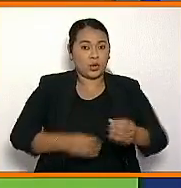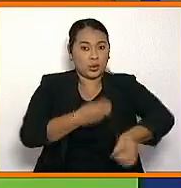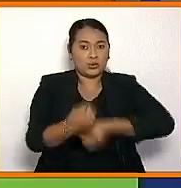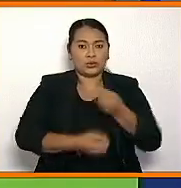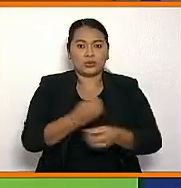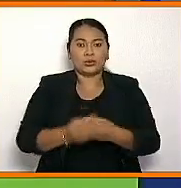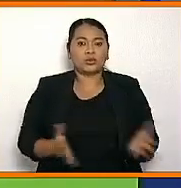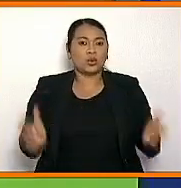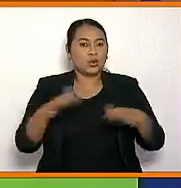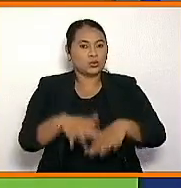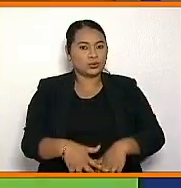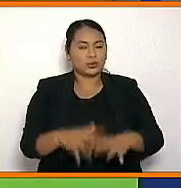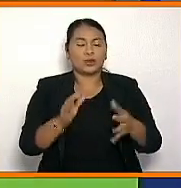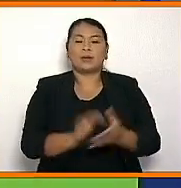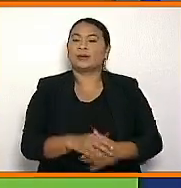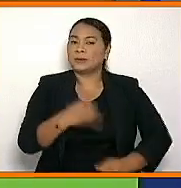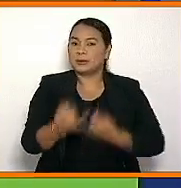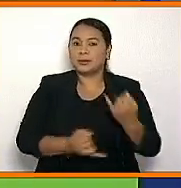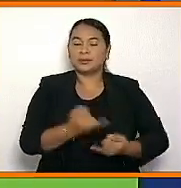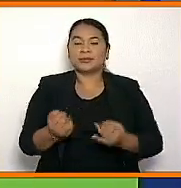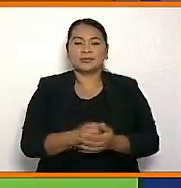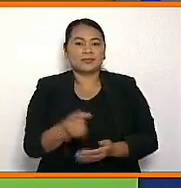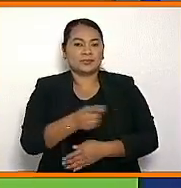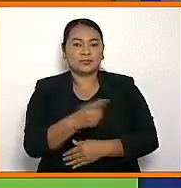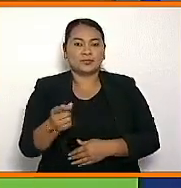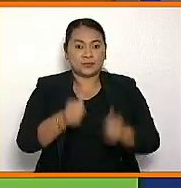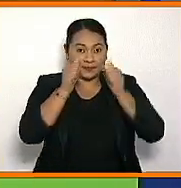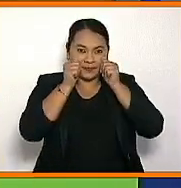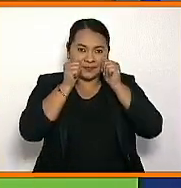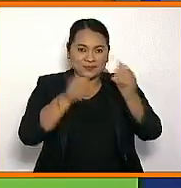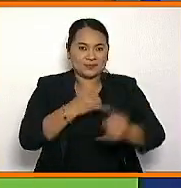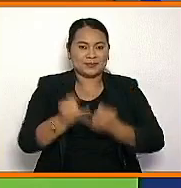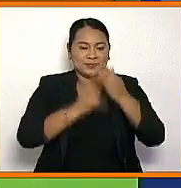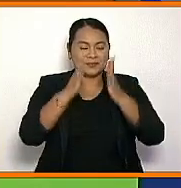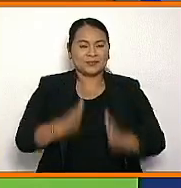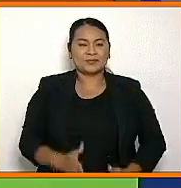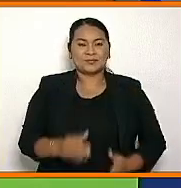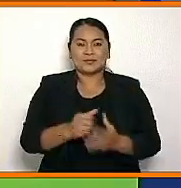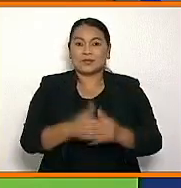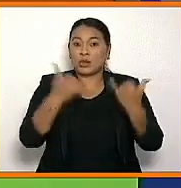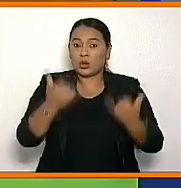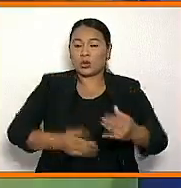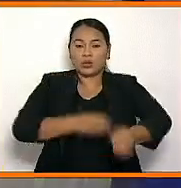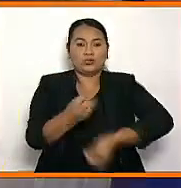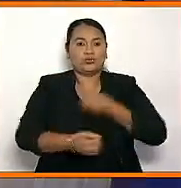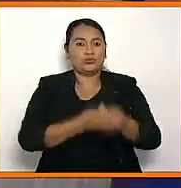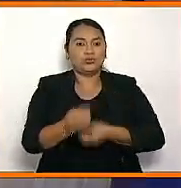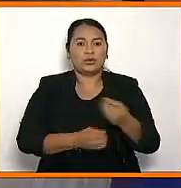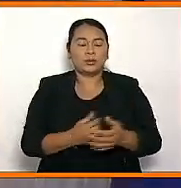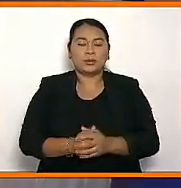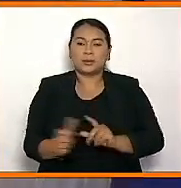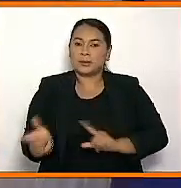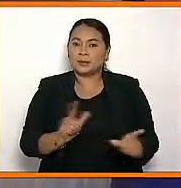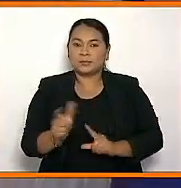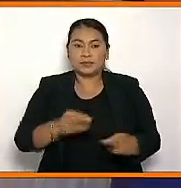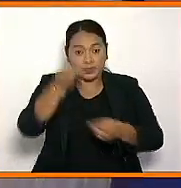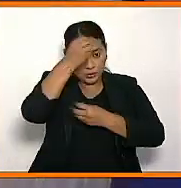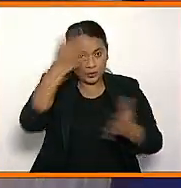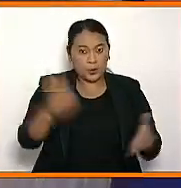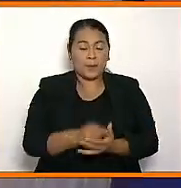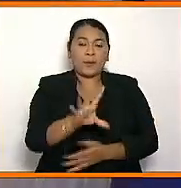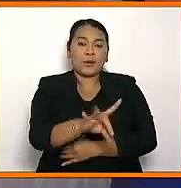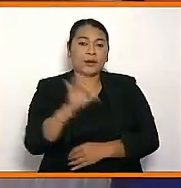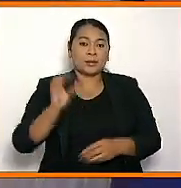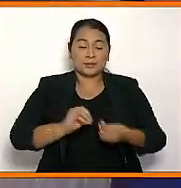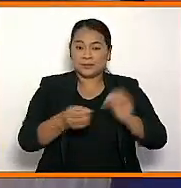incorporar nuestras esferas al juego. Espero estés muy atento, querido jugador. Y ahora que nuestras esferas están en juego, te quiero comentar que puedes elegir tu